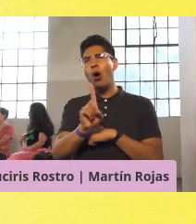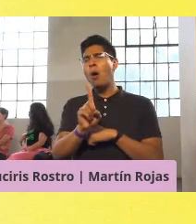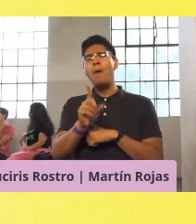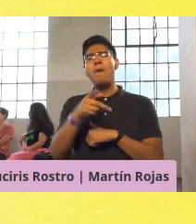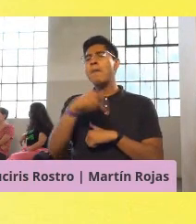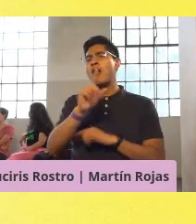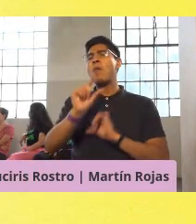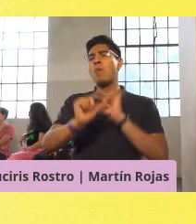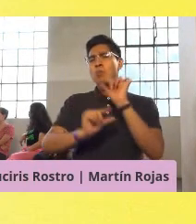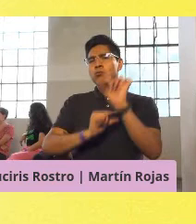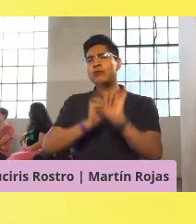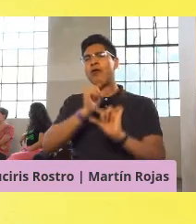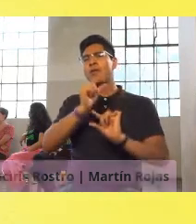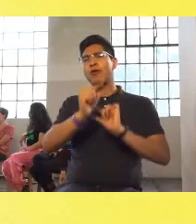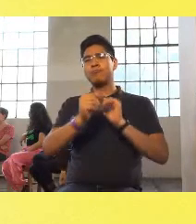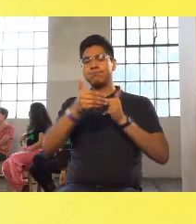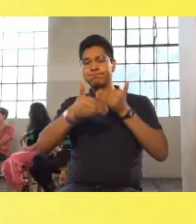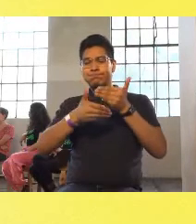que